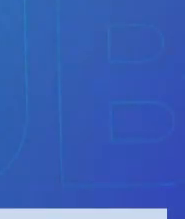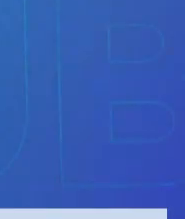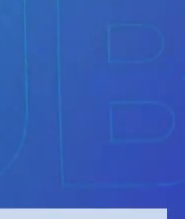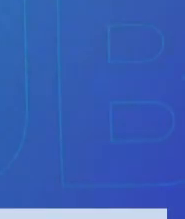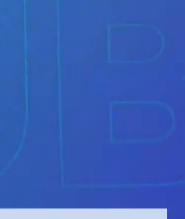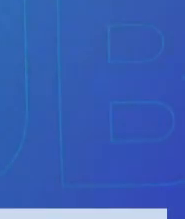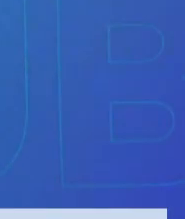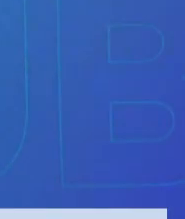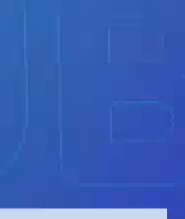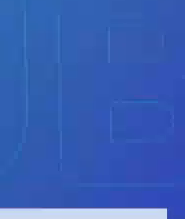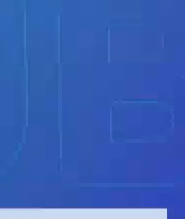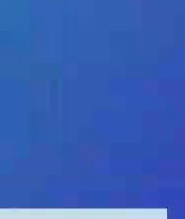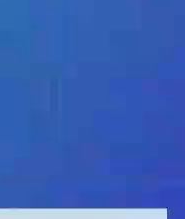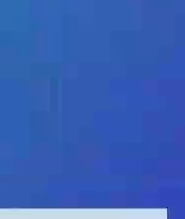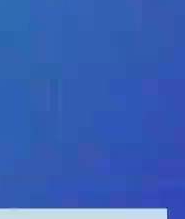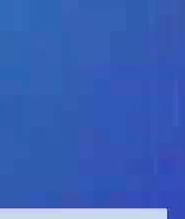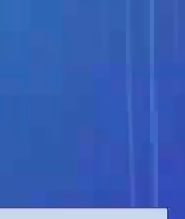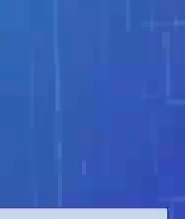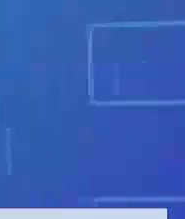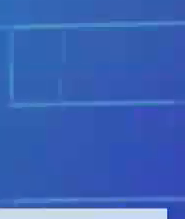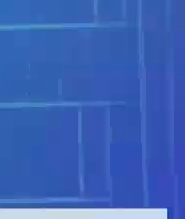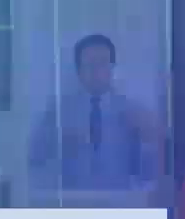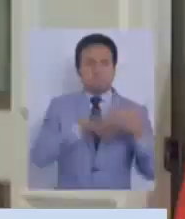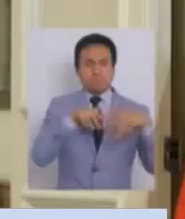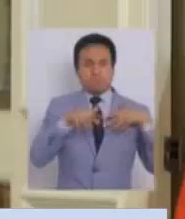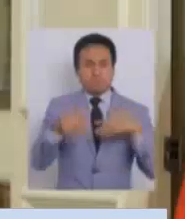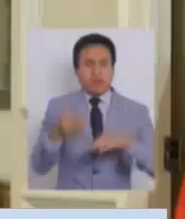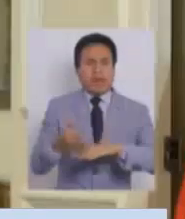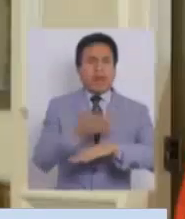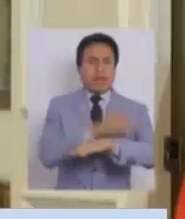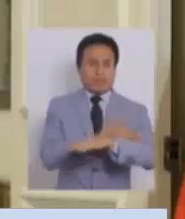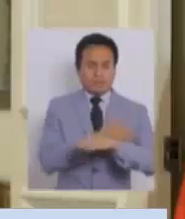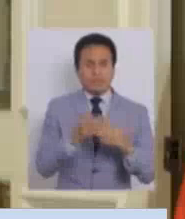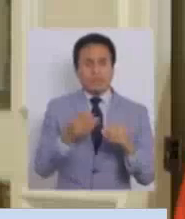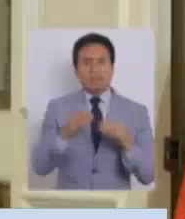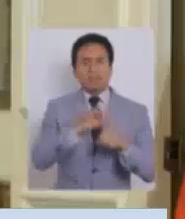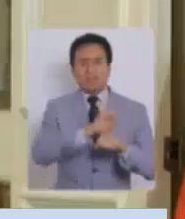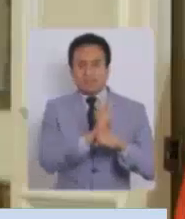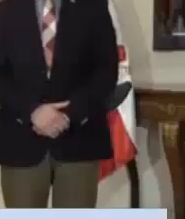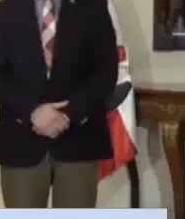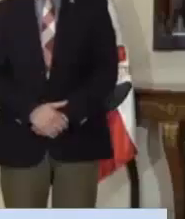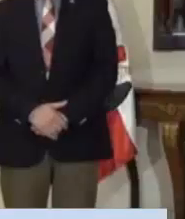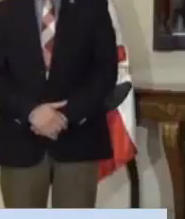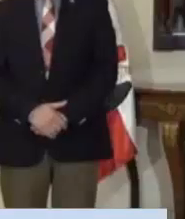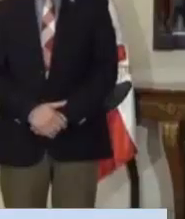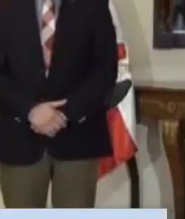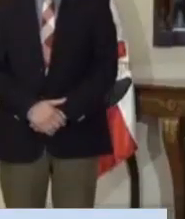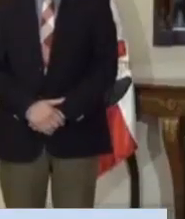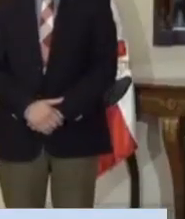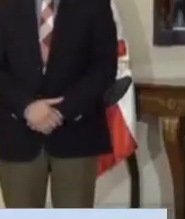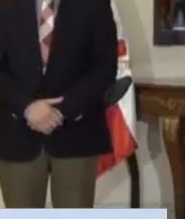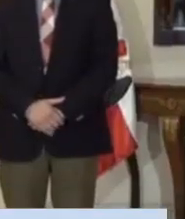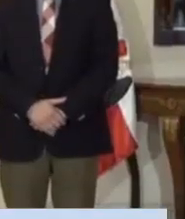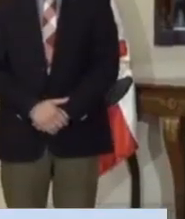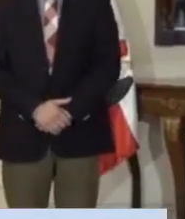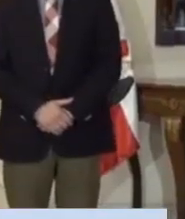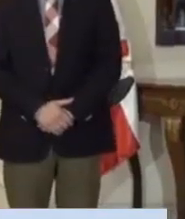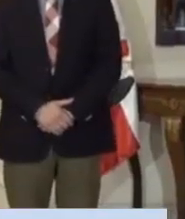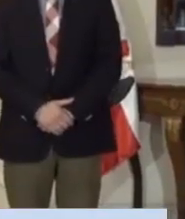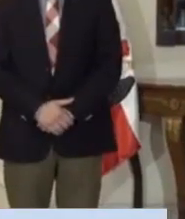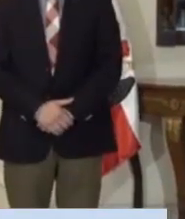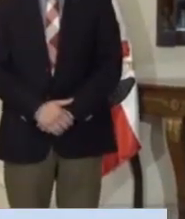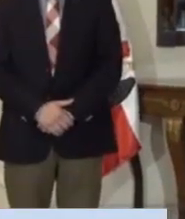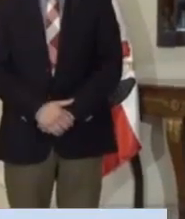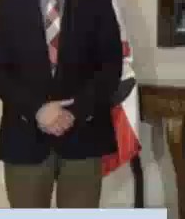bienvenidos información de último momento murió el expresidente de chile Sebastián Piñera en un accidente aéreo que se